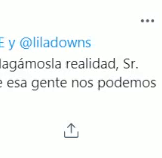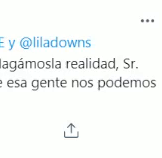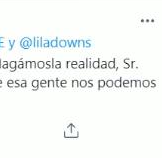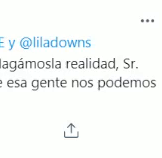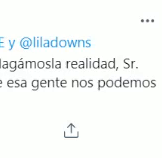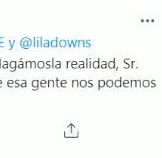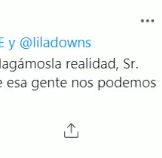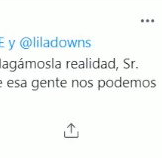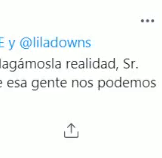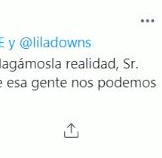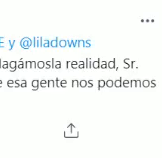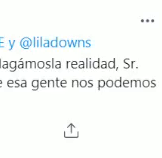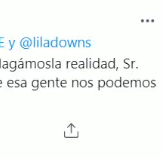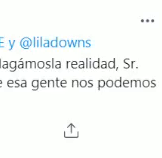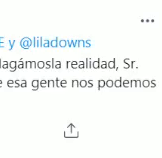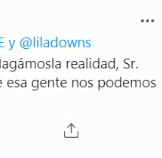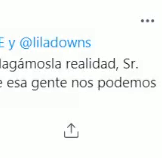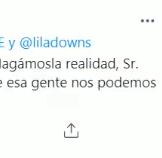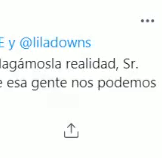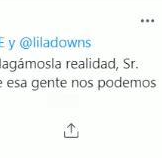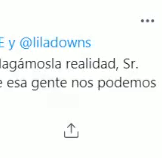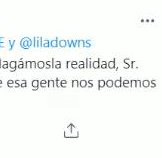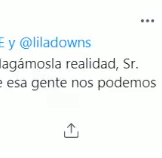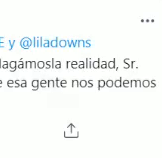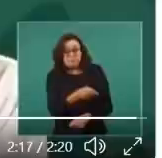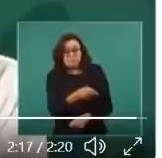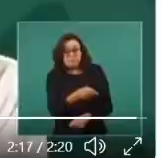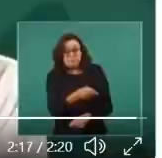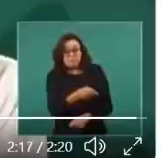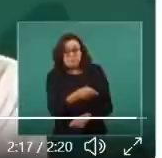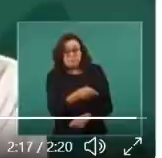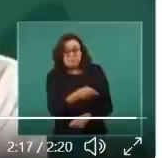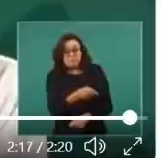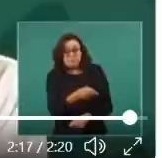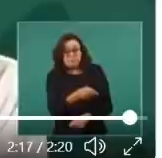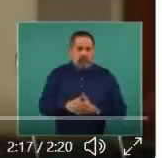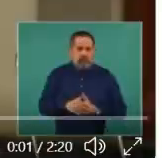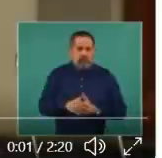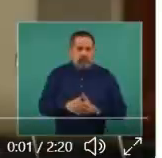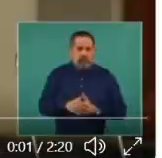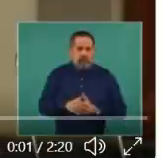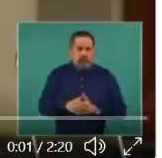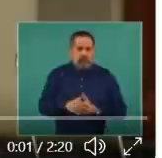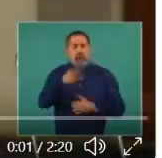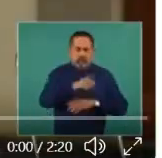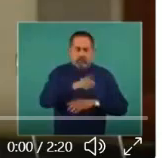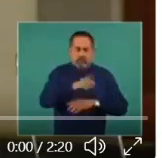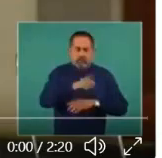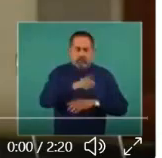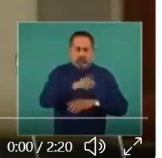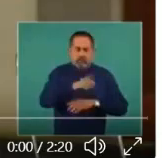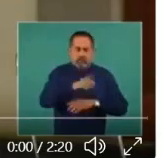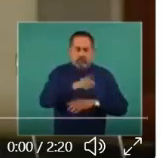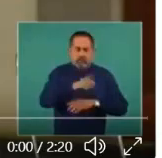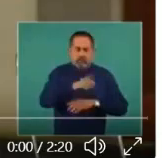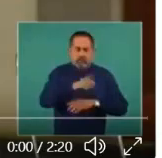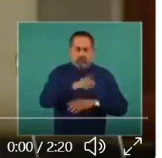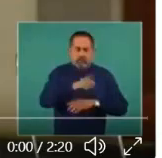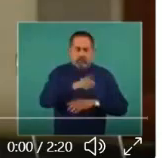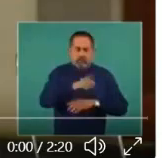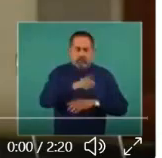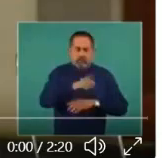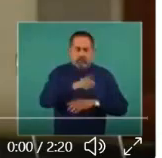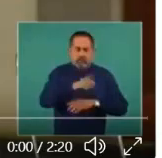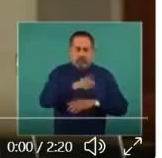lópez gatell demás se lo presento aquí en pantalla que lo tenemos vamos a escuchar la peni ley como se puso recia grosera